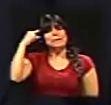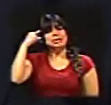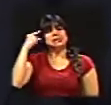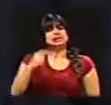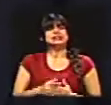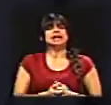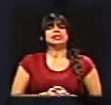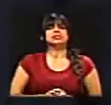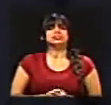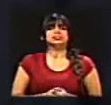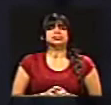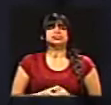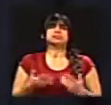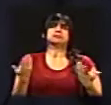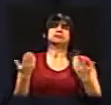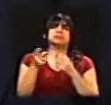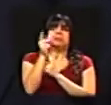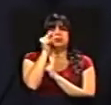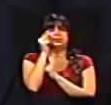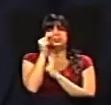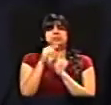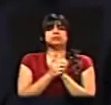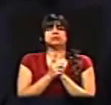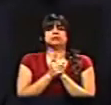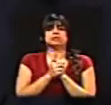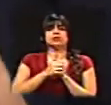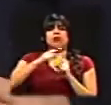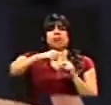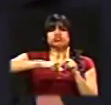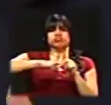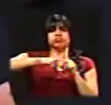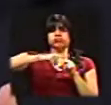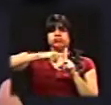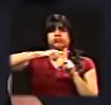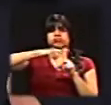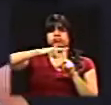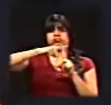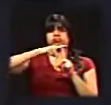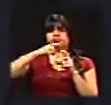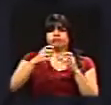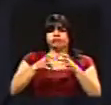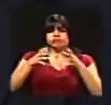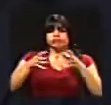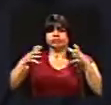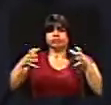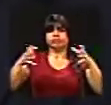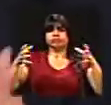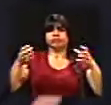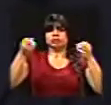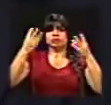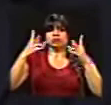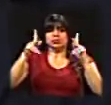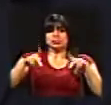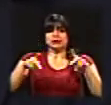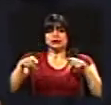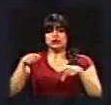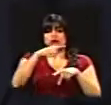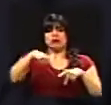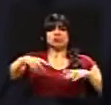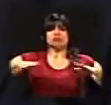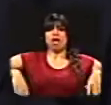el, vamos a ver, la elevada cantidad de ciudadanos que todavía se consideran